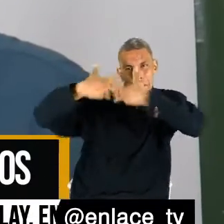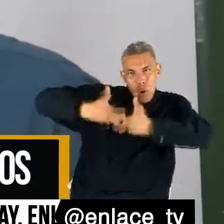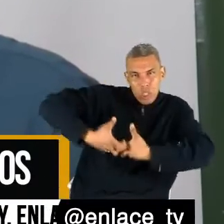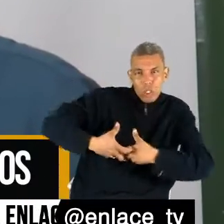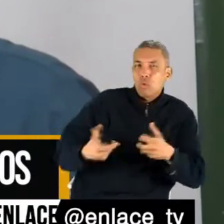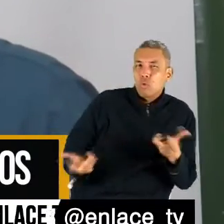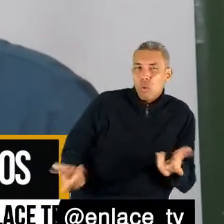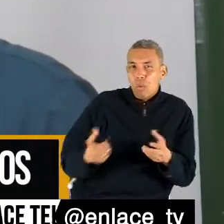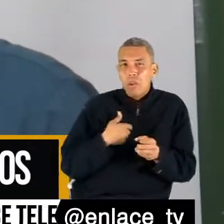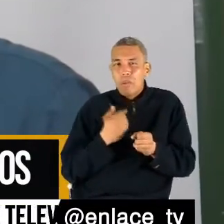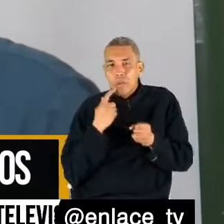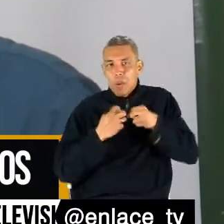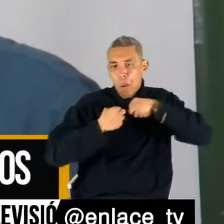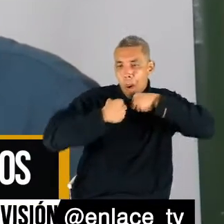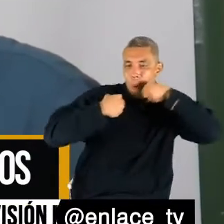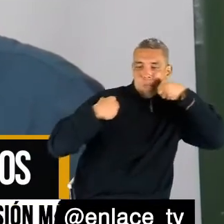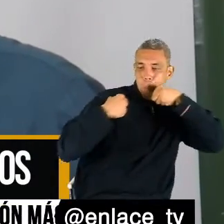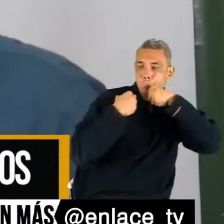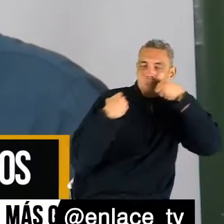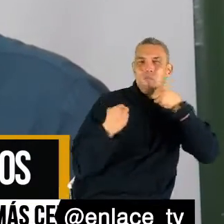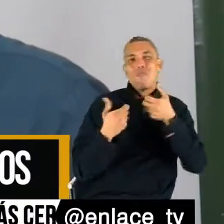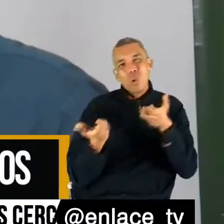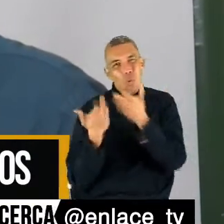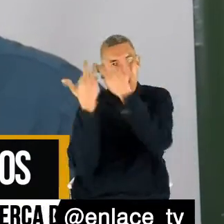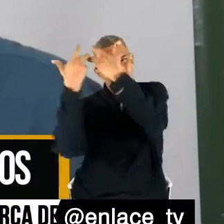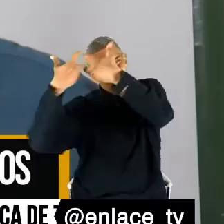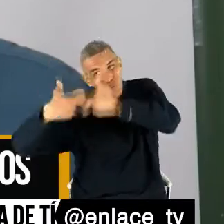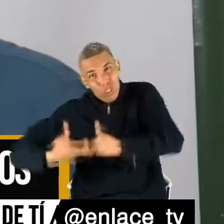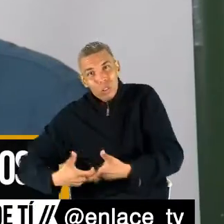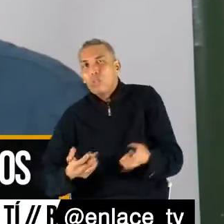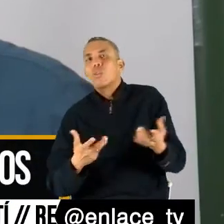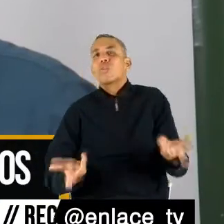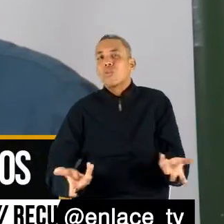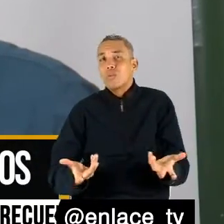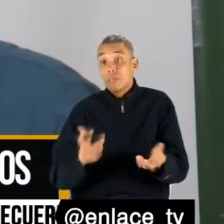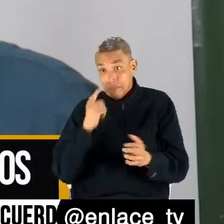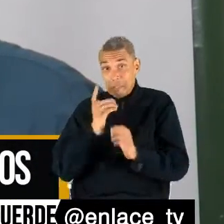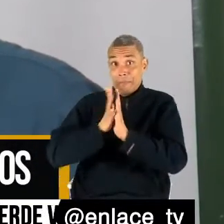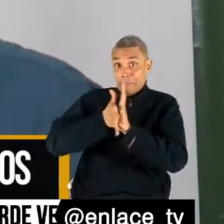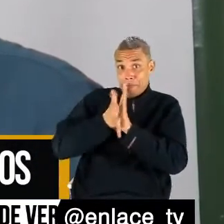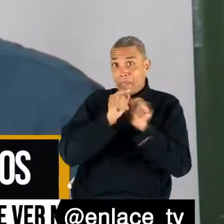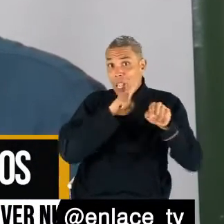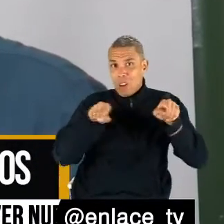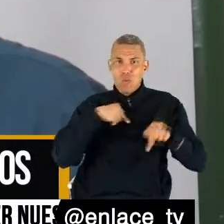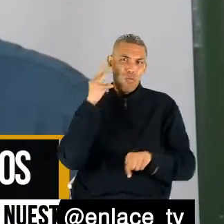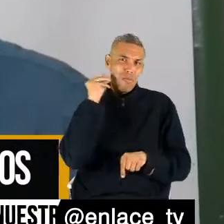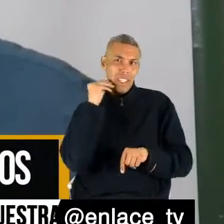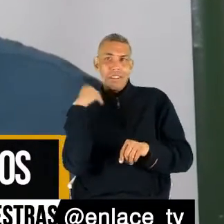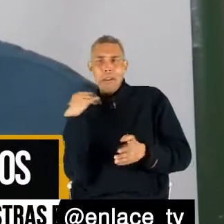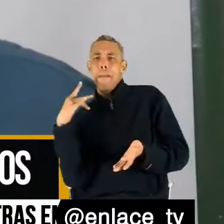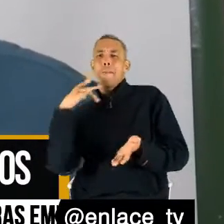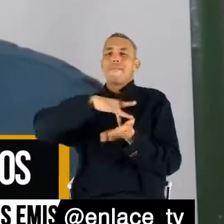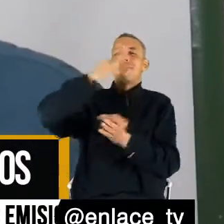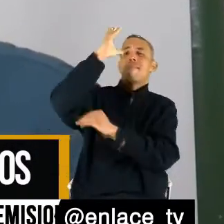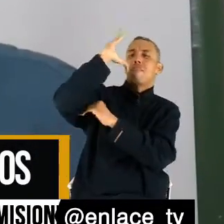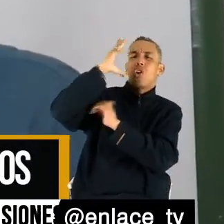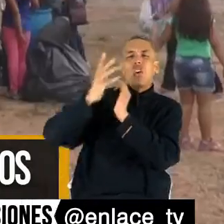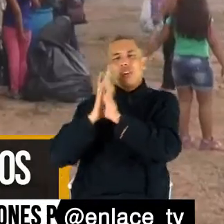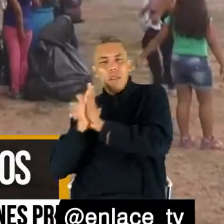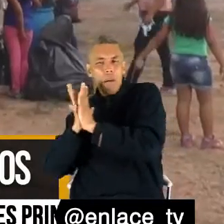la feria para que los productores, instituciones, cada uno de los que hagan parte se sientan representados y se apropien de